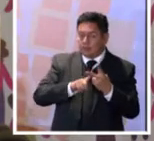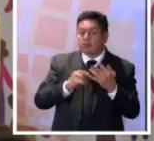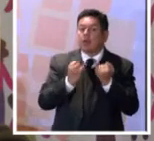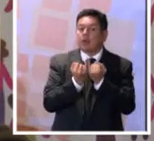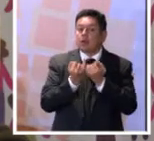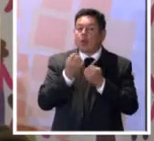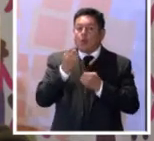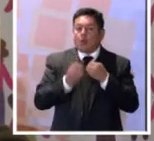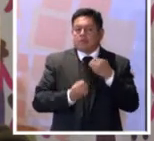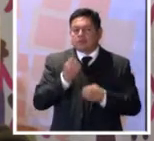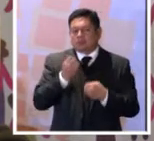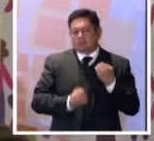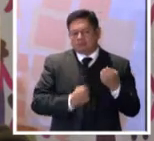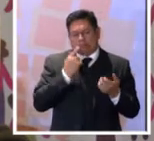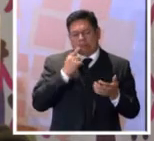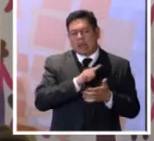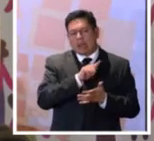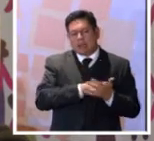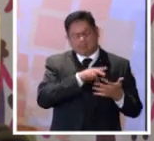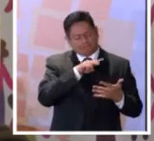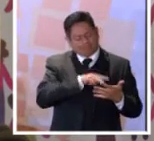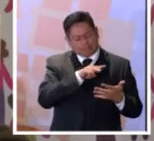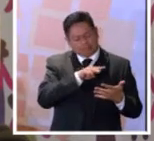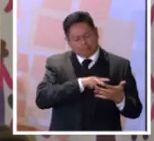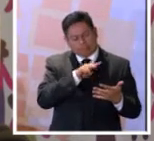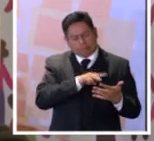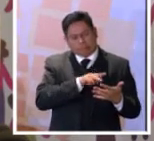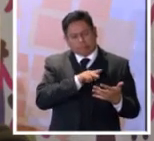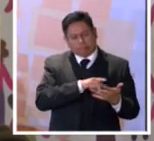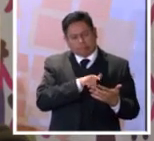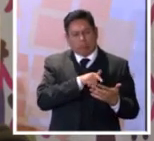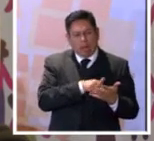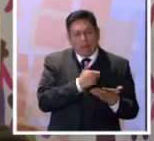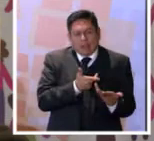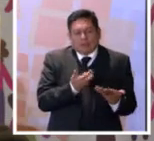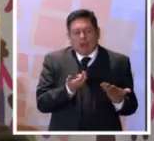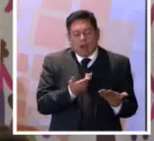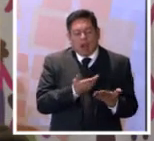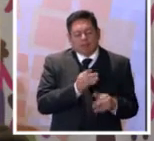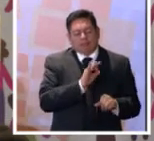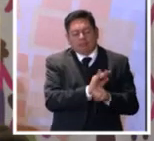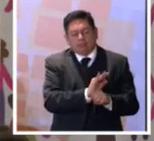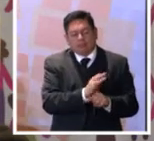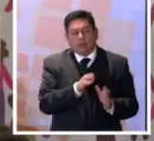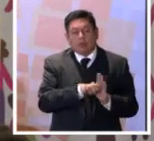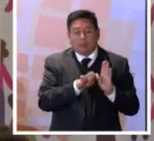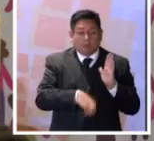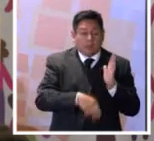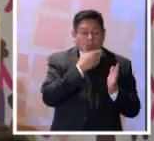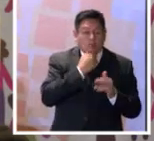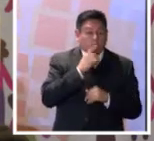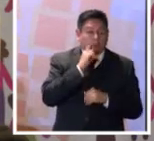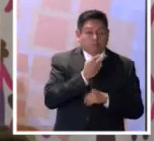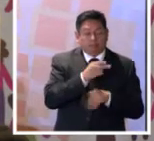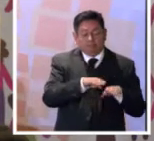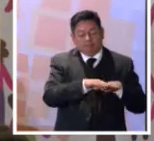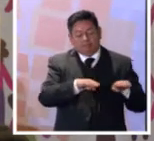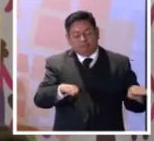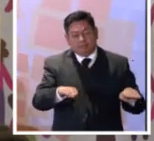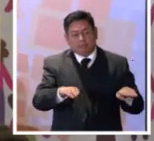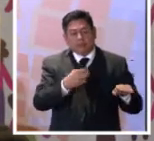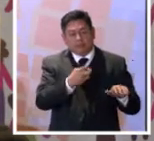los tribunales electorales, ¿no? Por ejemplo, en el tema de la paridad, estoy hablando en este caso del tema de derechos políticos,